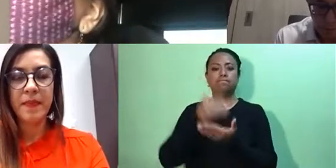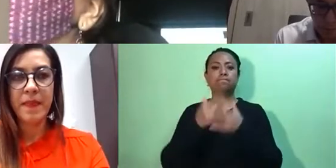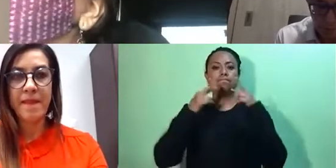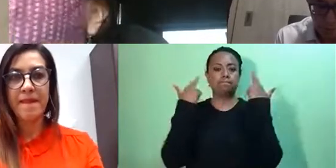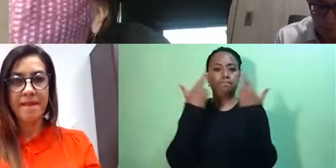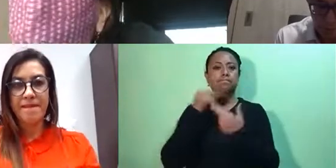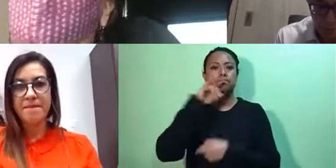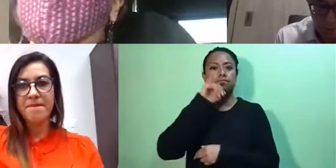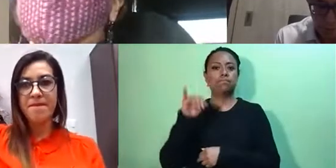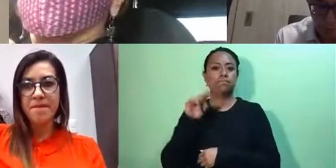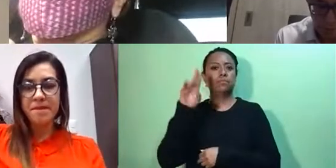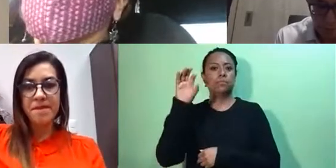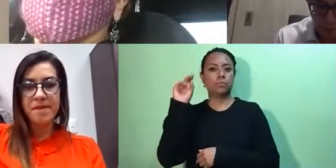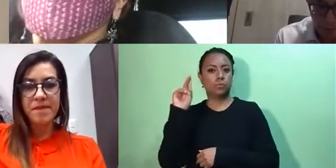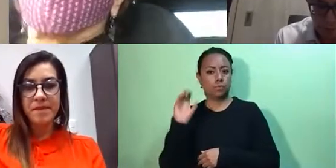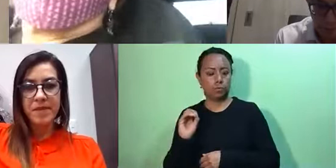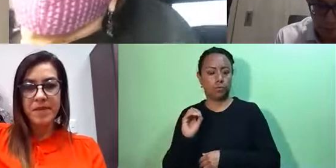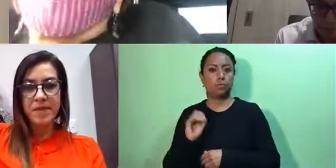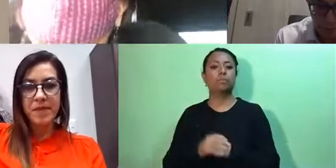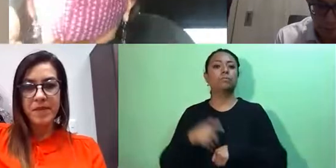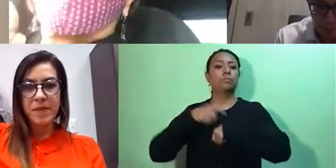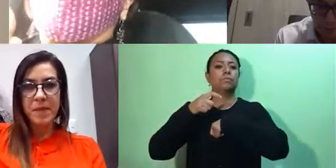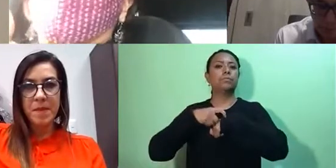de Coordinación Política, siendo las